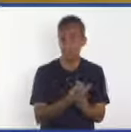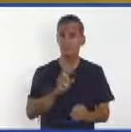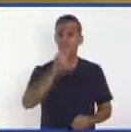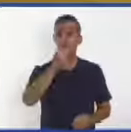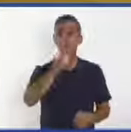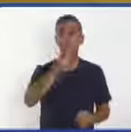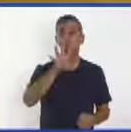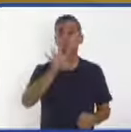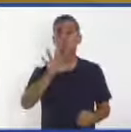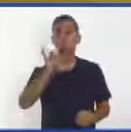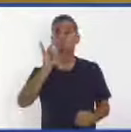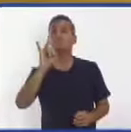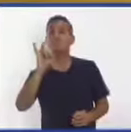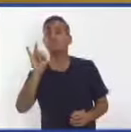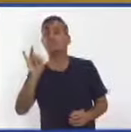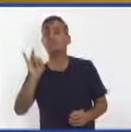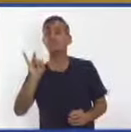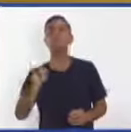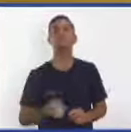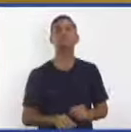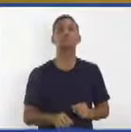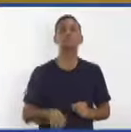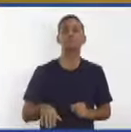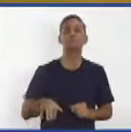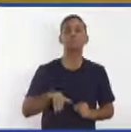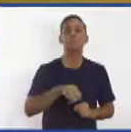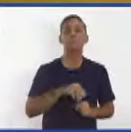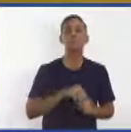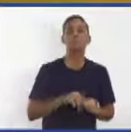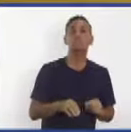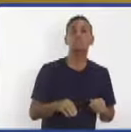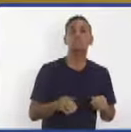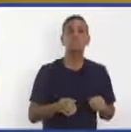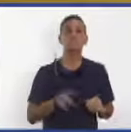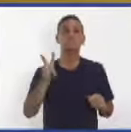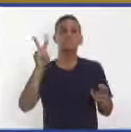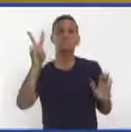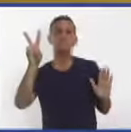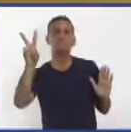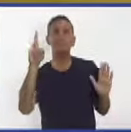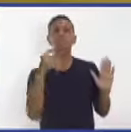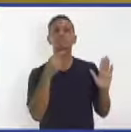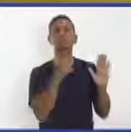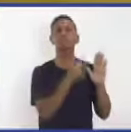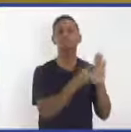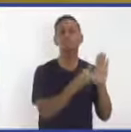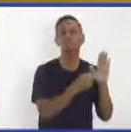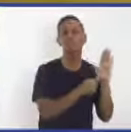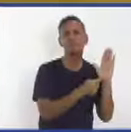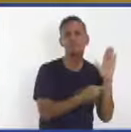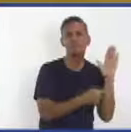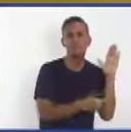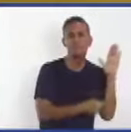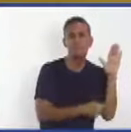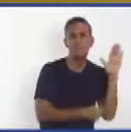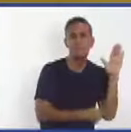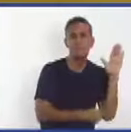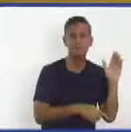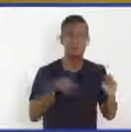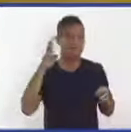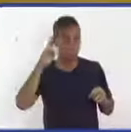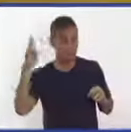recuerden que a nosotros como futuros educadores nos interesa mucho que ustedes desarrollen esas habilidades